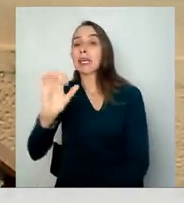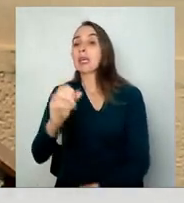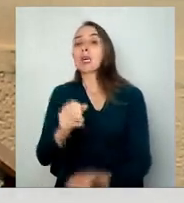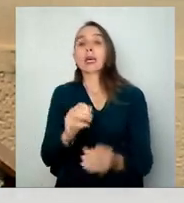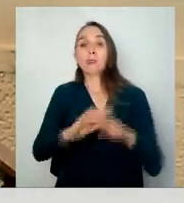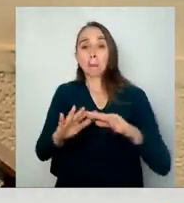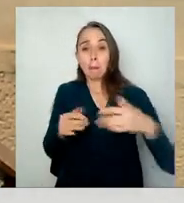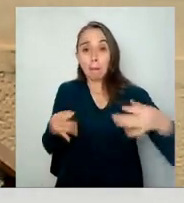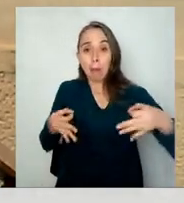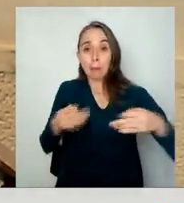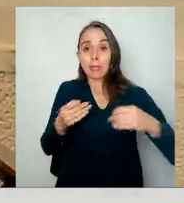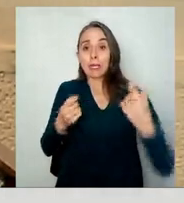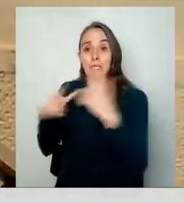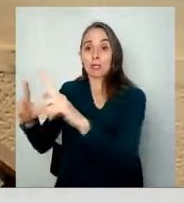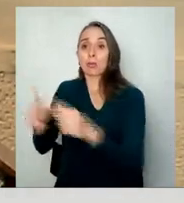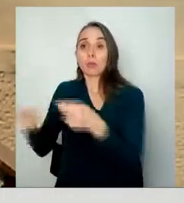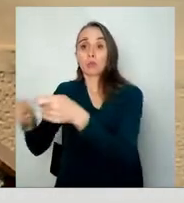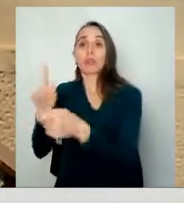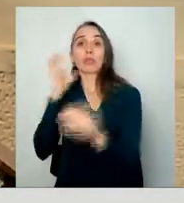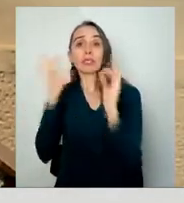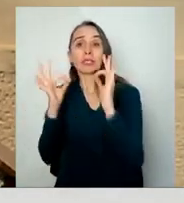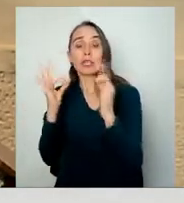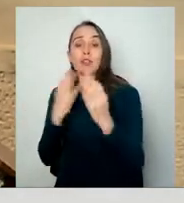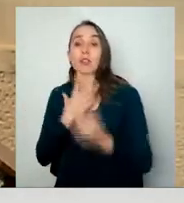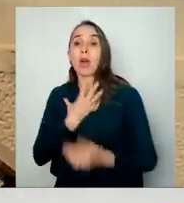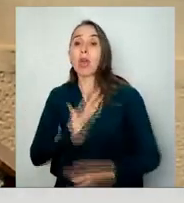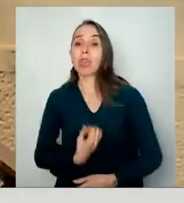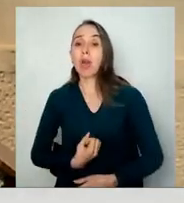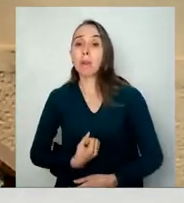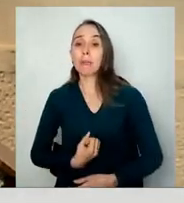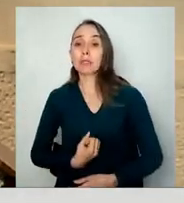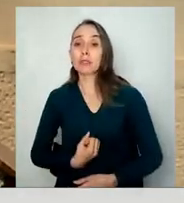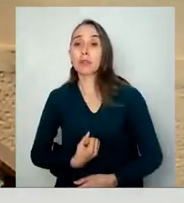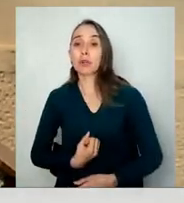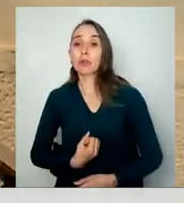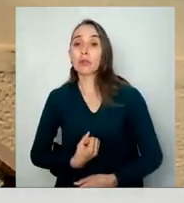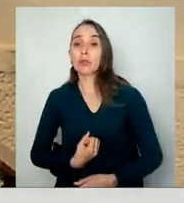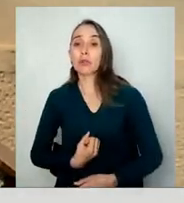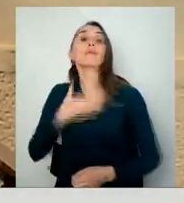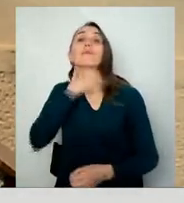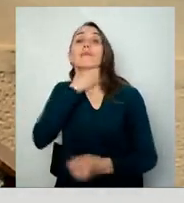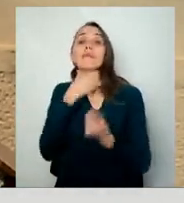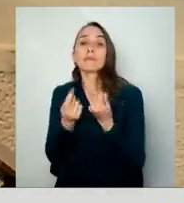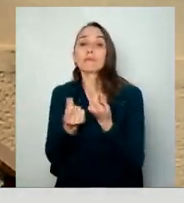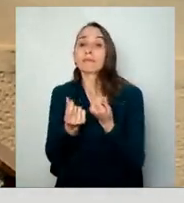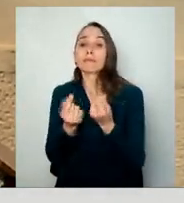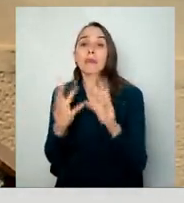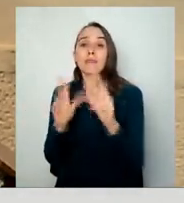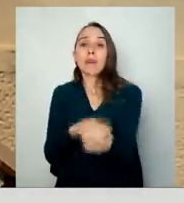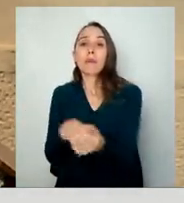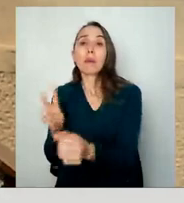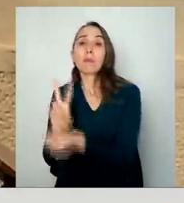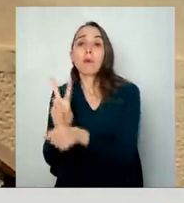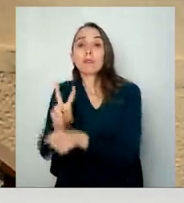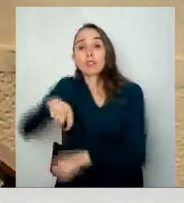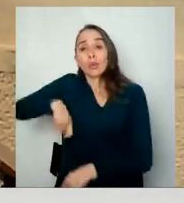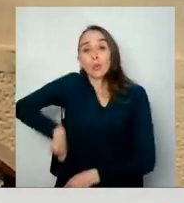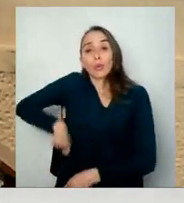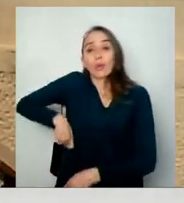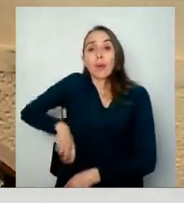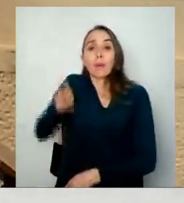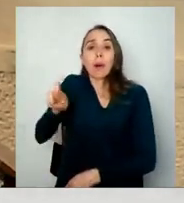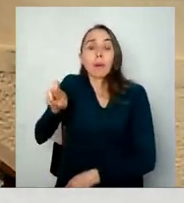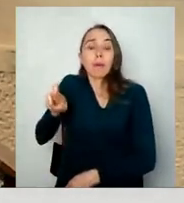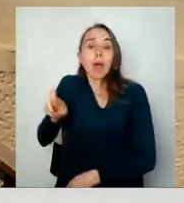esta señorita está con depresión porque la situación económica de la familia un profesor jubilado no es lo mismo